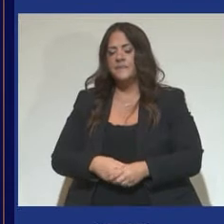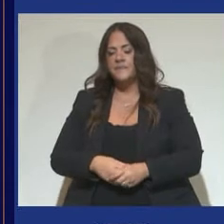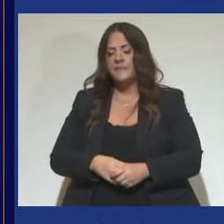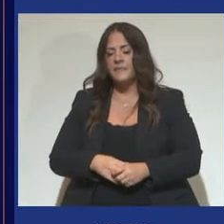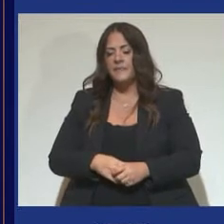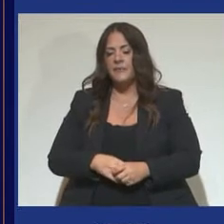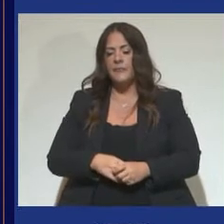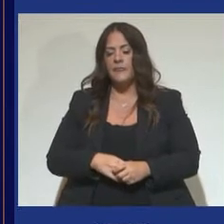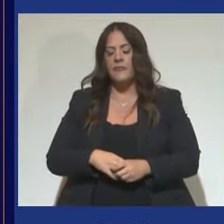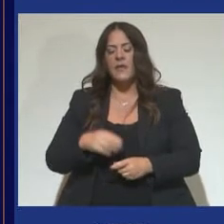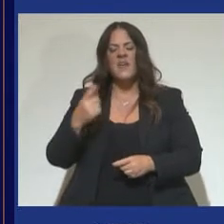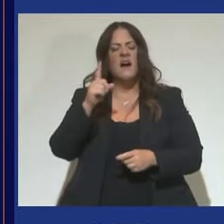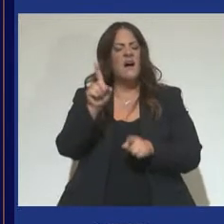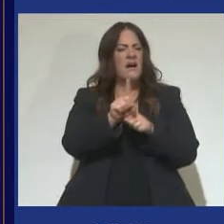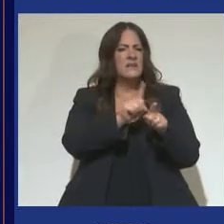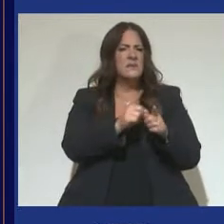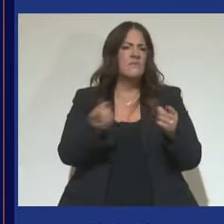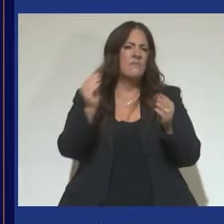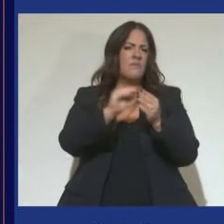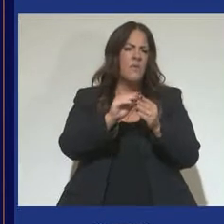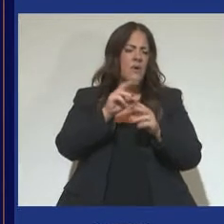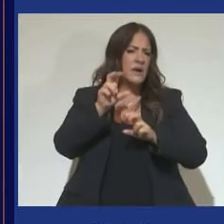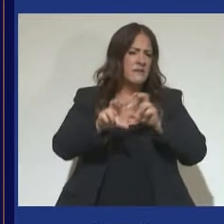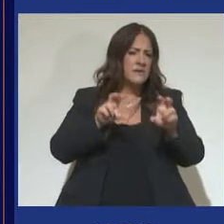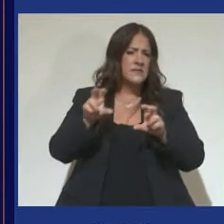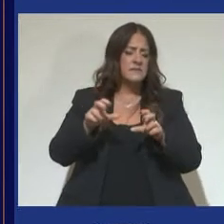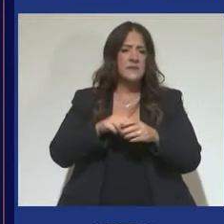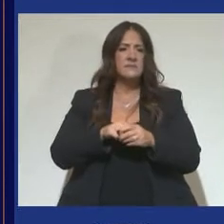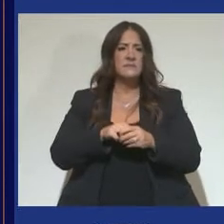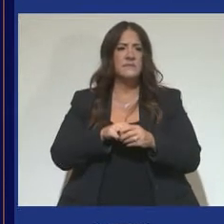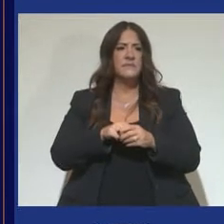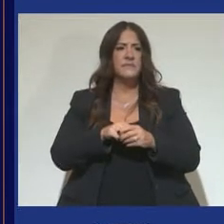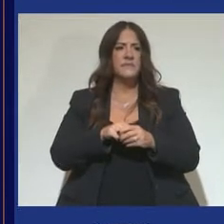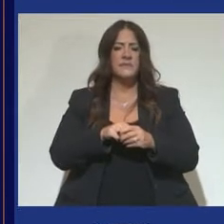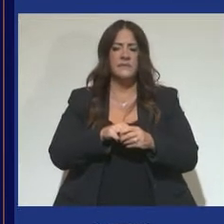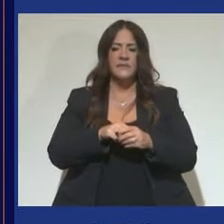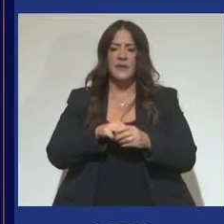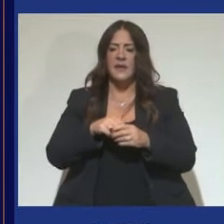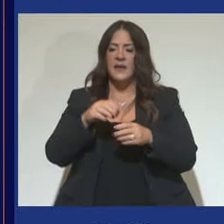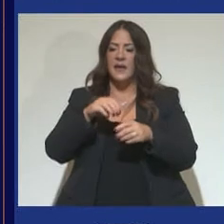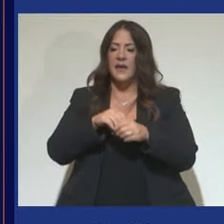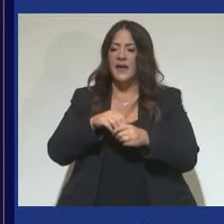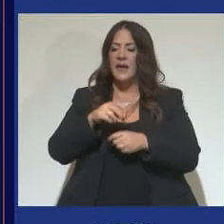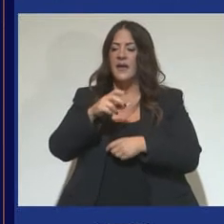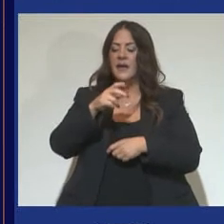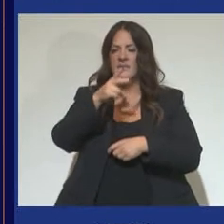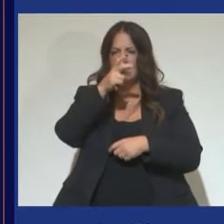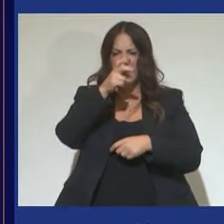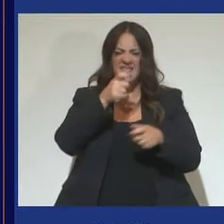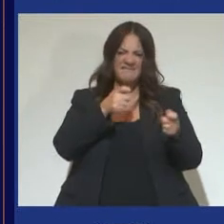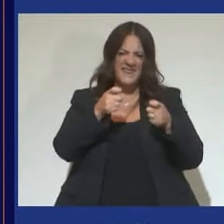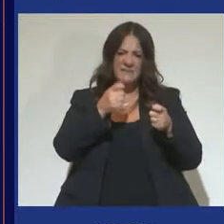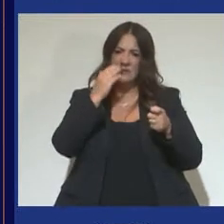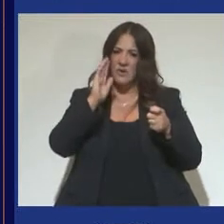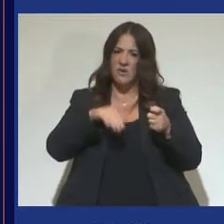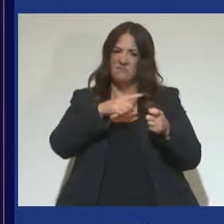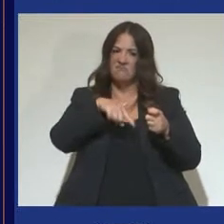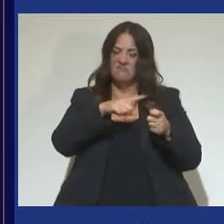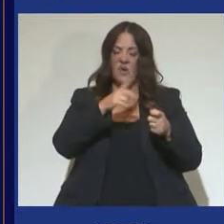en la cual invertiremos para poder tener esas esa transparencia con las licencias entonces